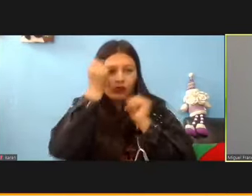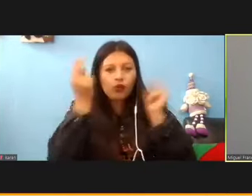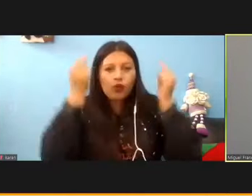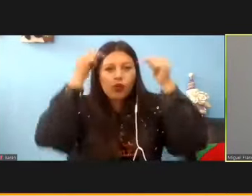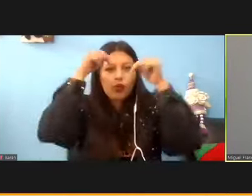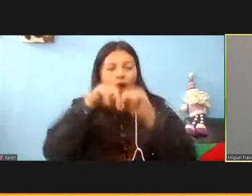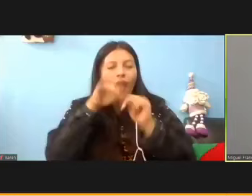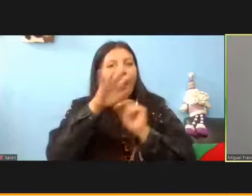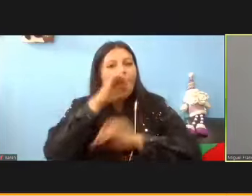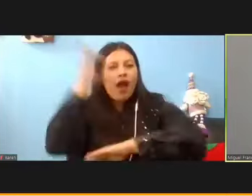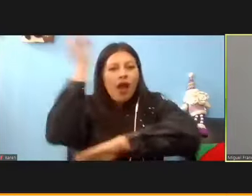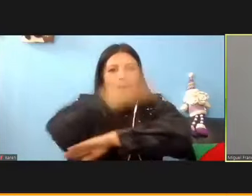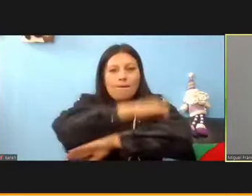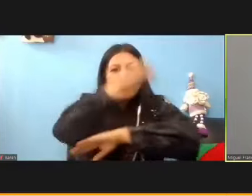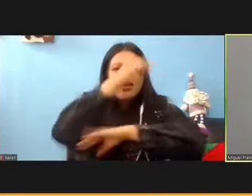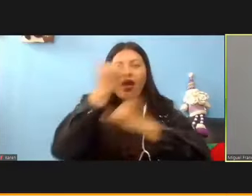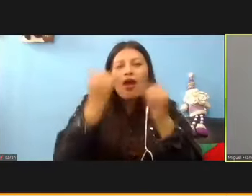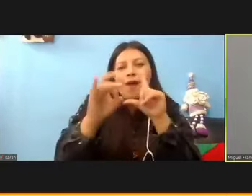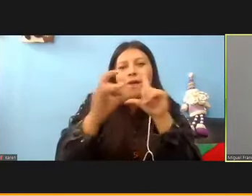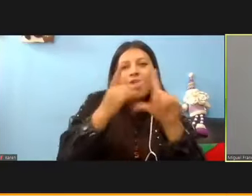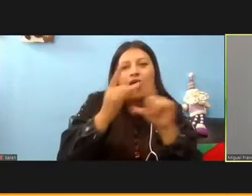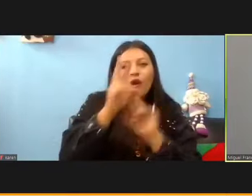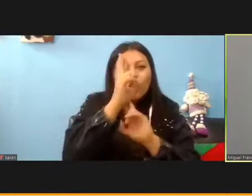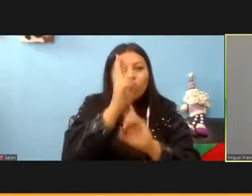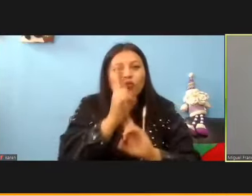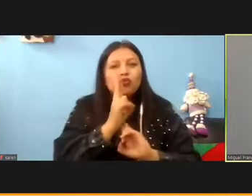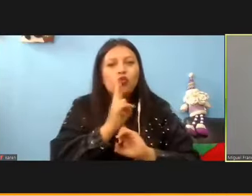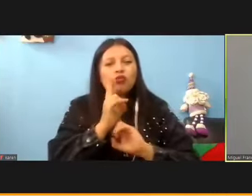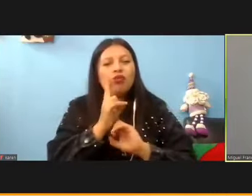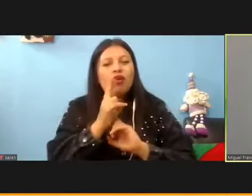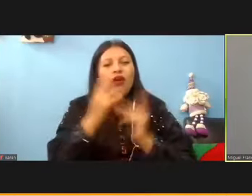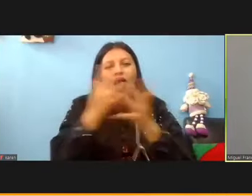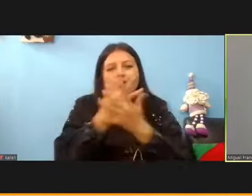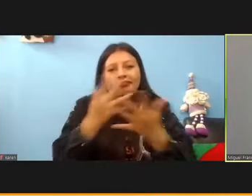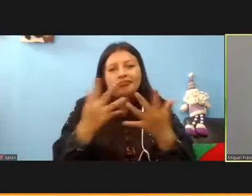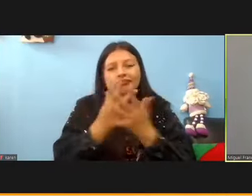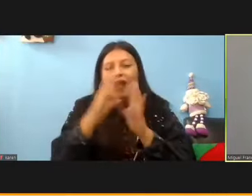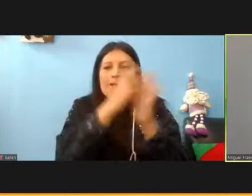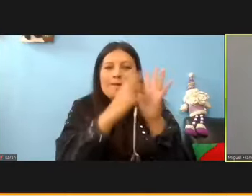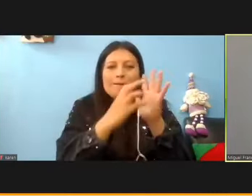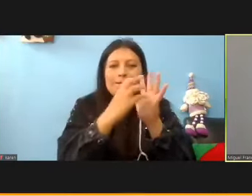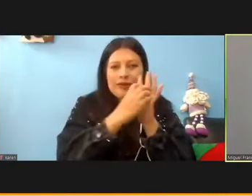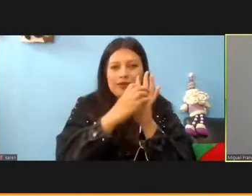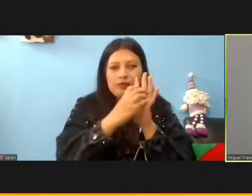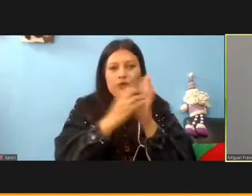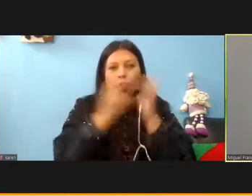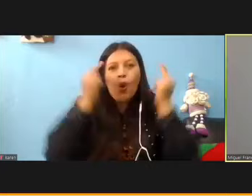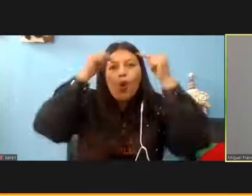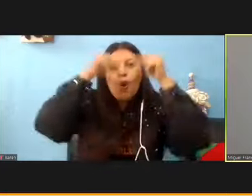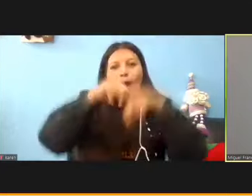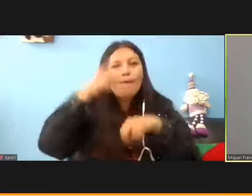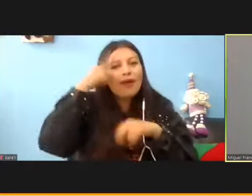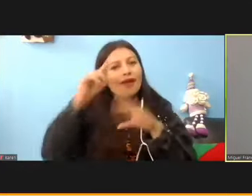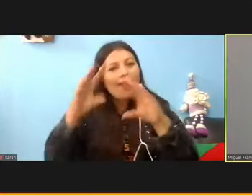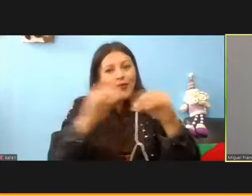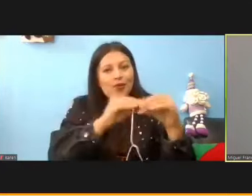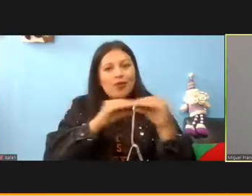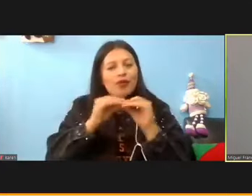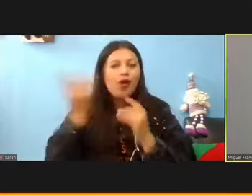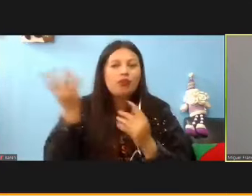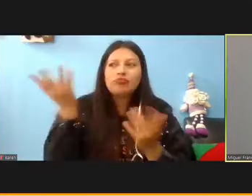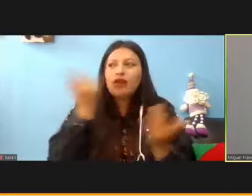desde estas ventanas virtuales para reconocernos desde los fragmentos y las márgenes. Nos encontramos para hablar,